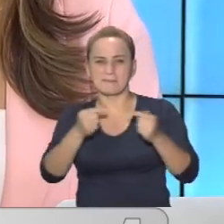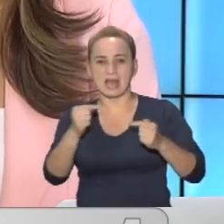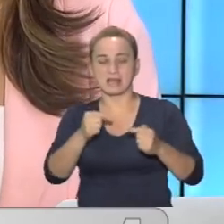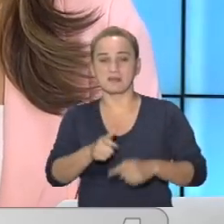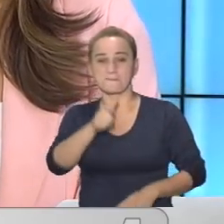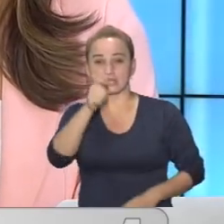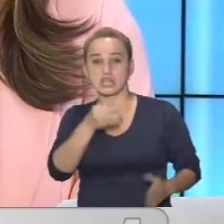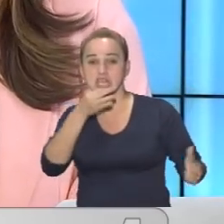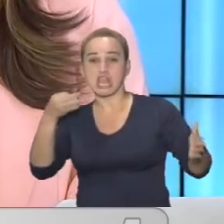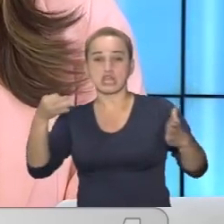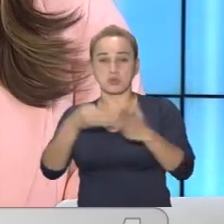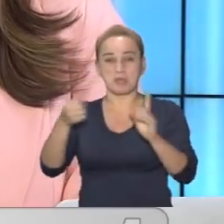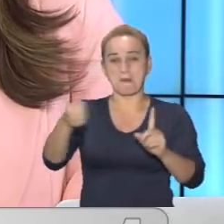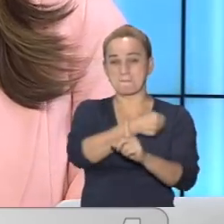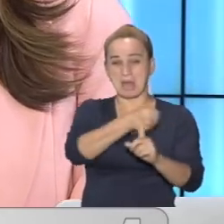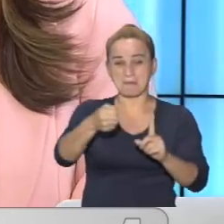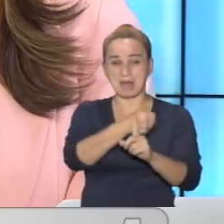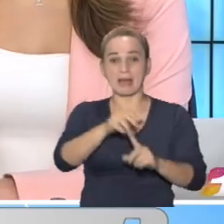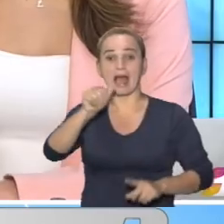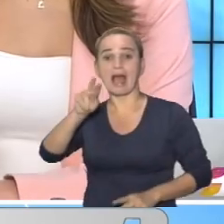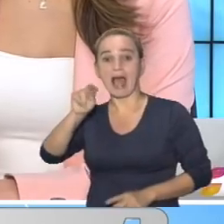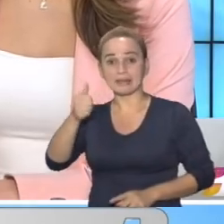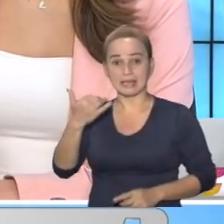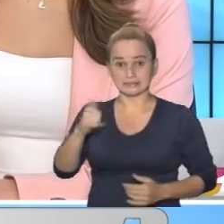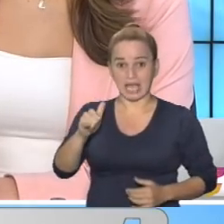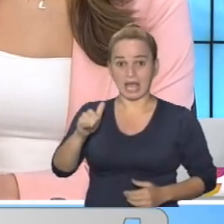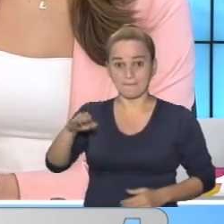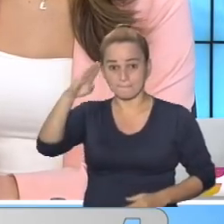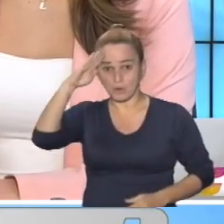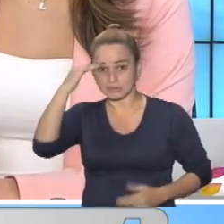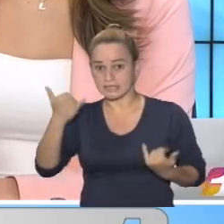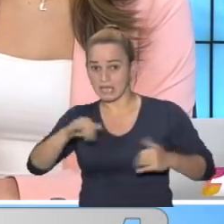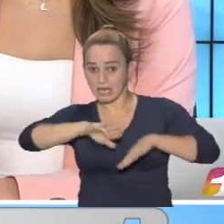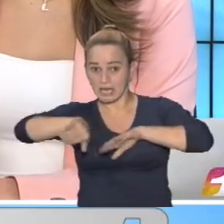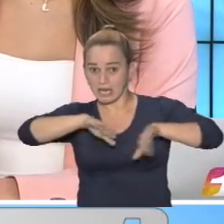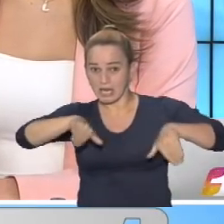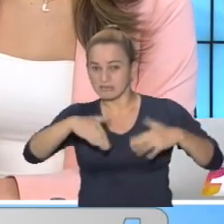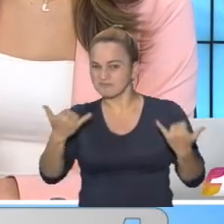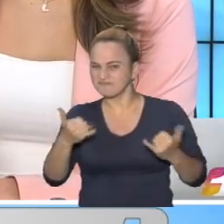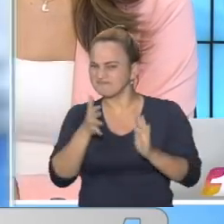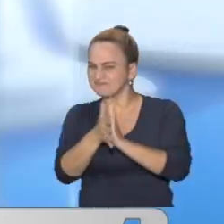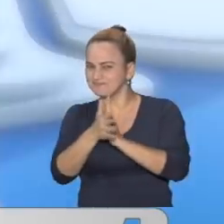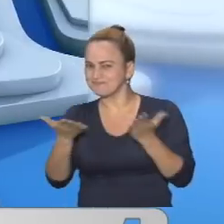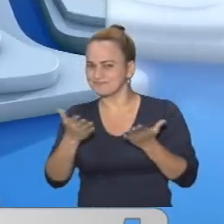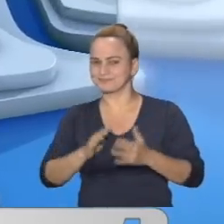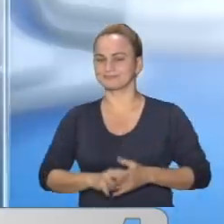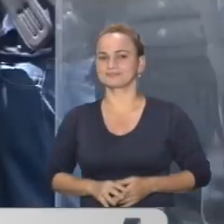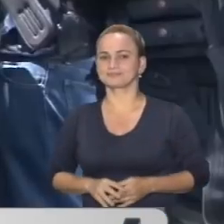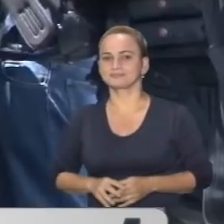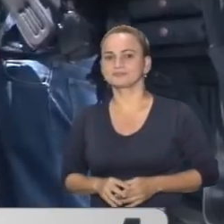denuncian maltratos. Ana Mercedes Ariza, ya intervino la fuerza pública. ¿Y qué balance podemos entregar?